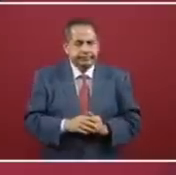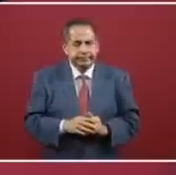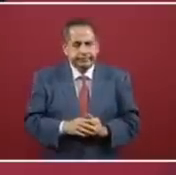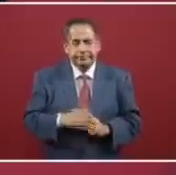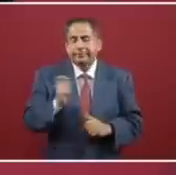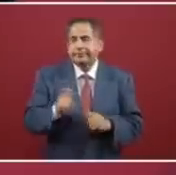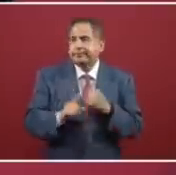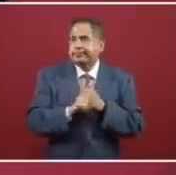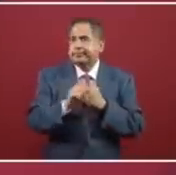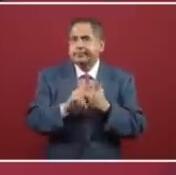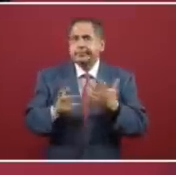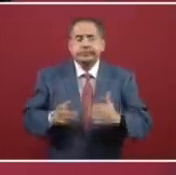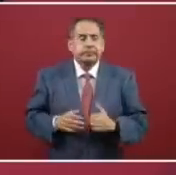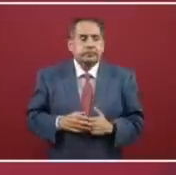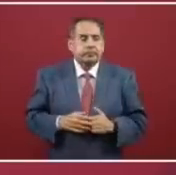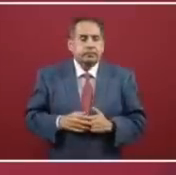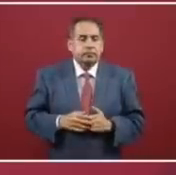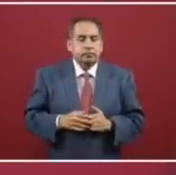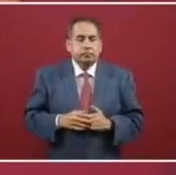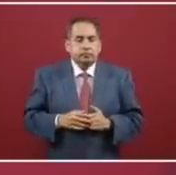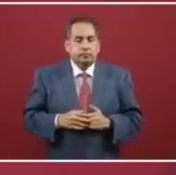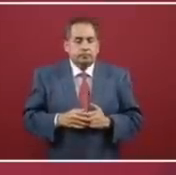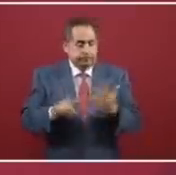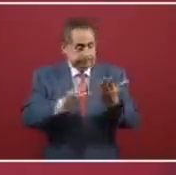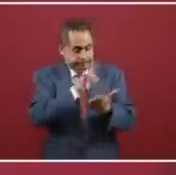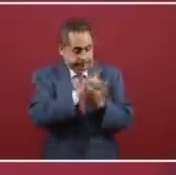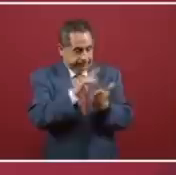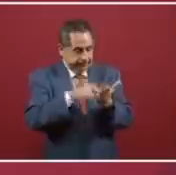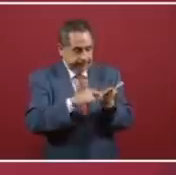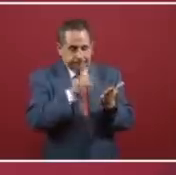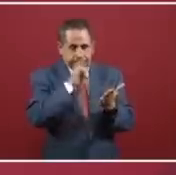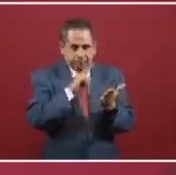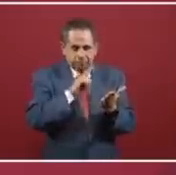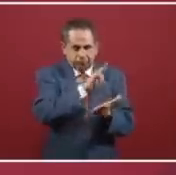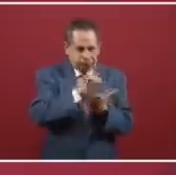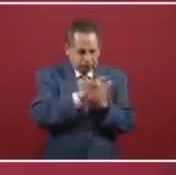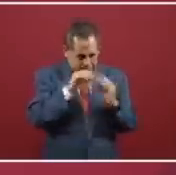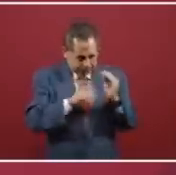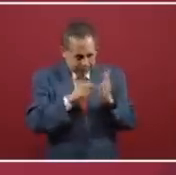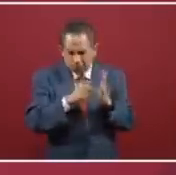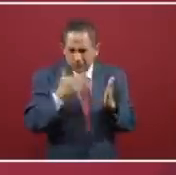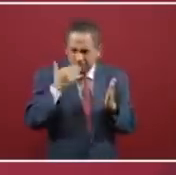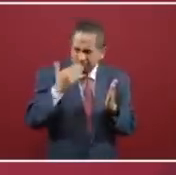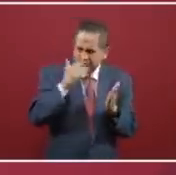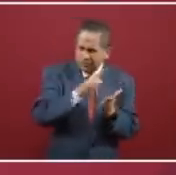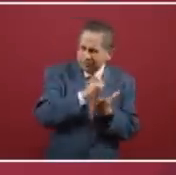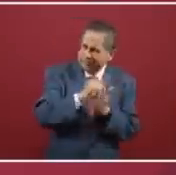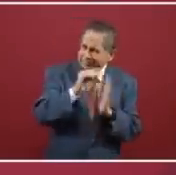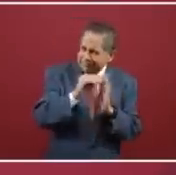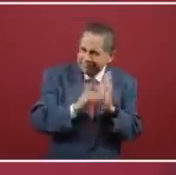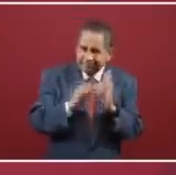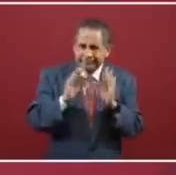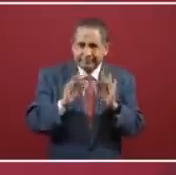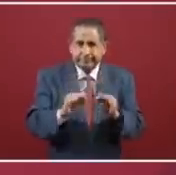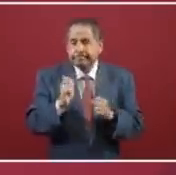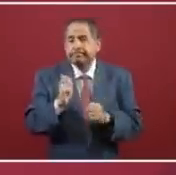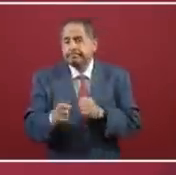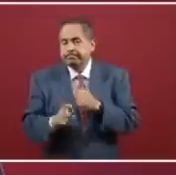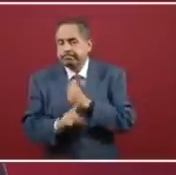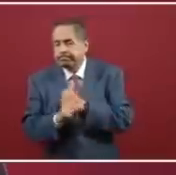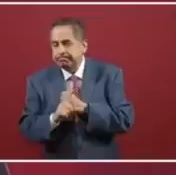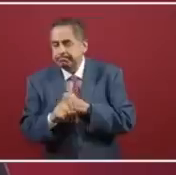el problema no son las leyes las leyes también hechas el